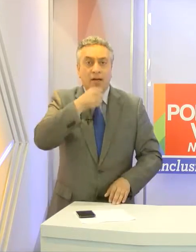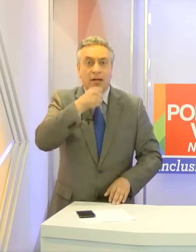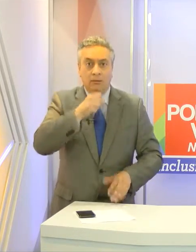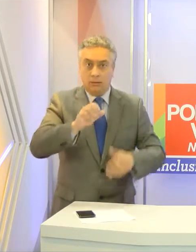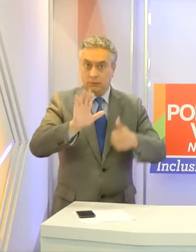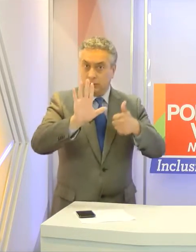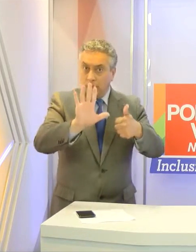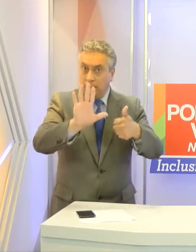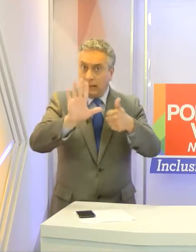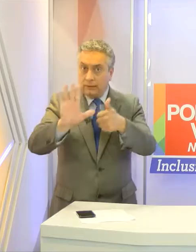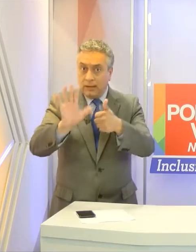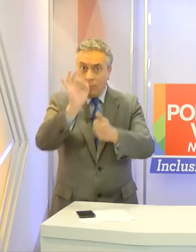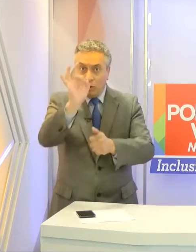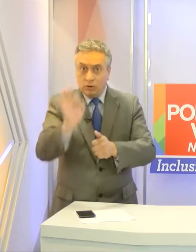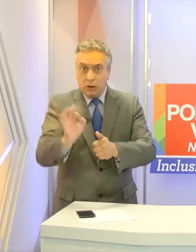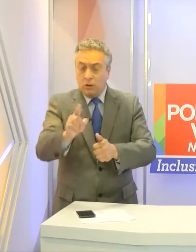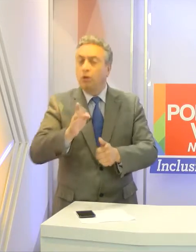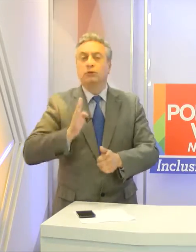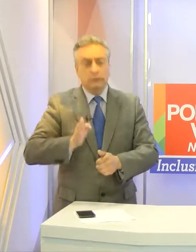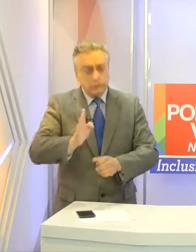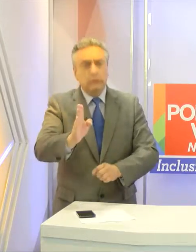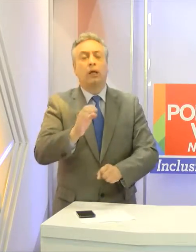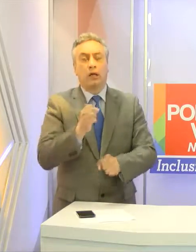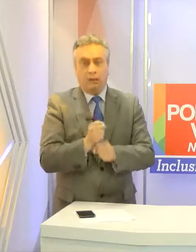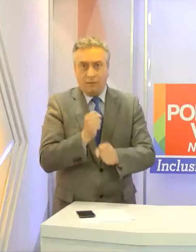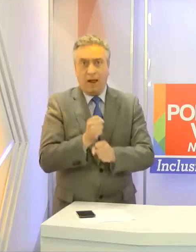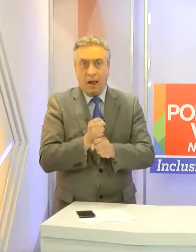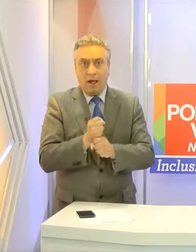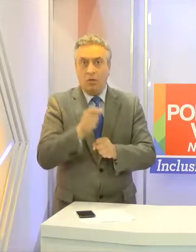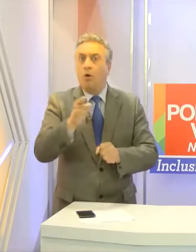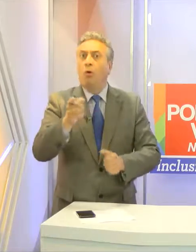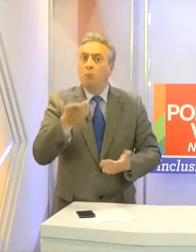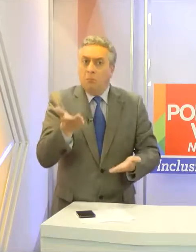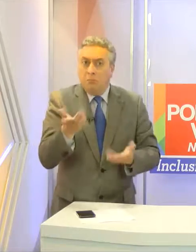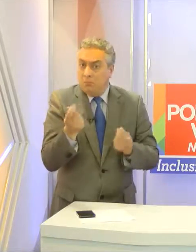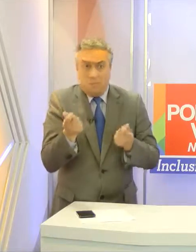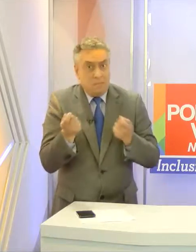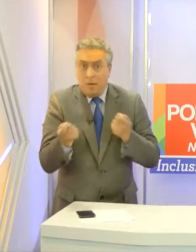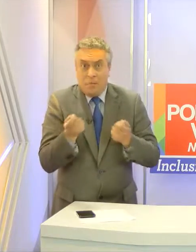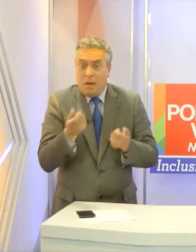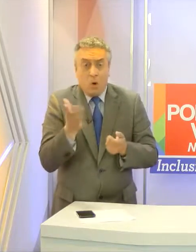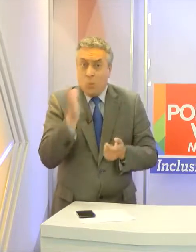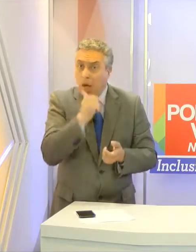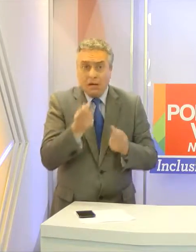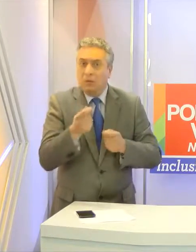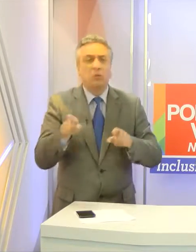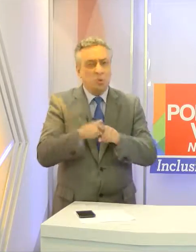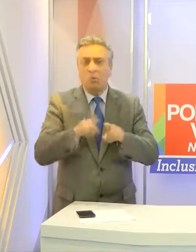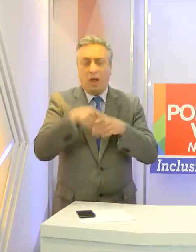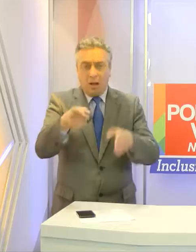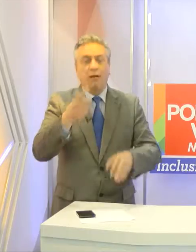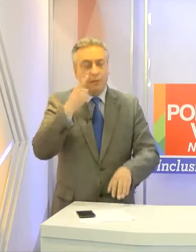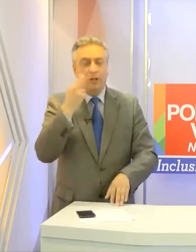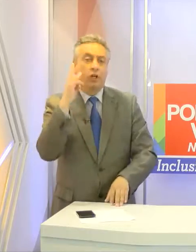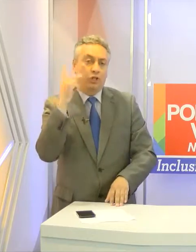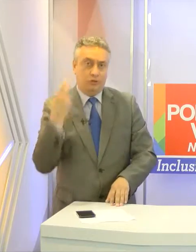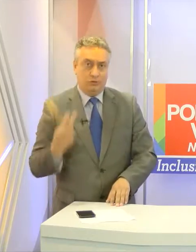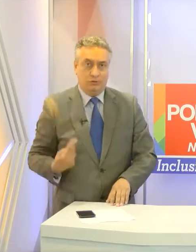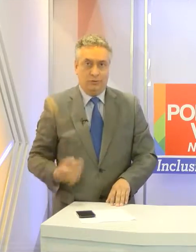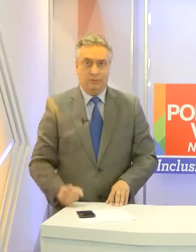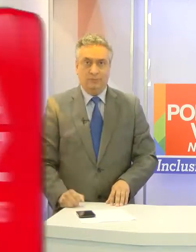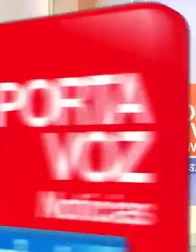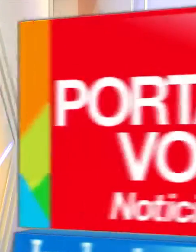66% de ellos seguiría trabajando, incluso si no tuvieran necesidad económica. La nota es de María Ignacia Luengo.